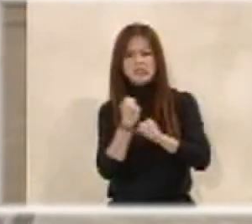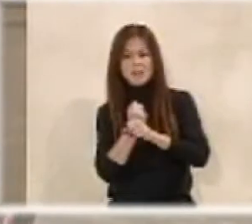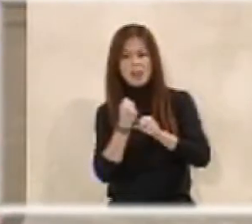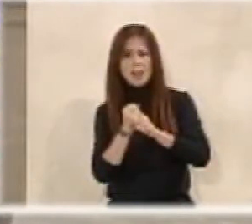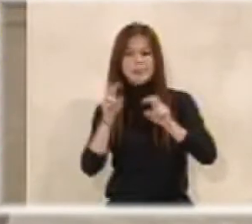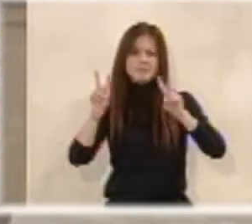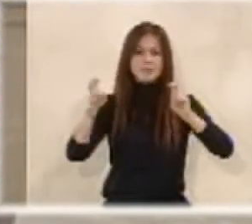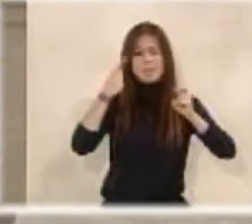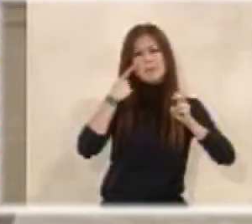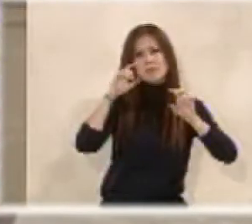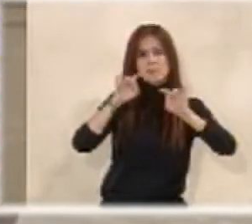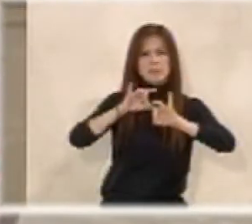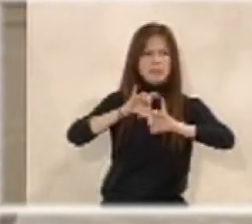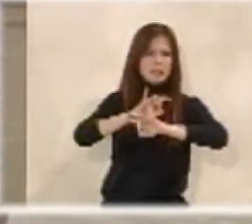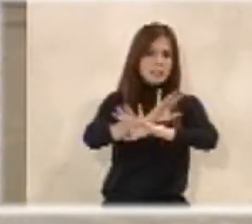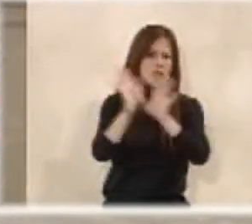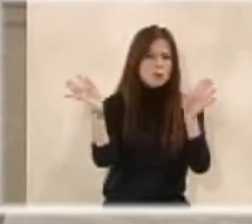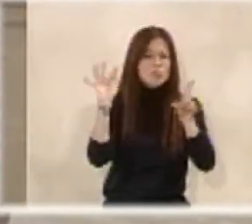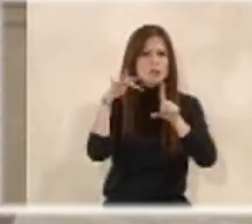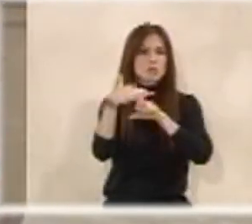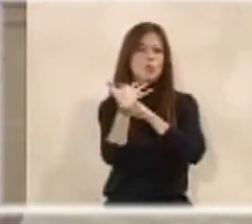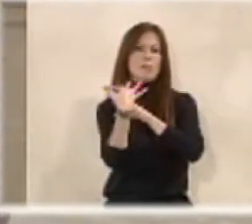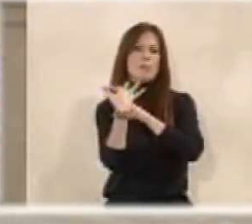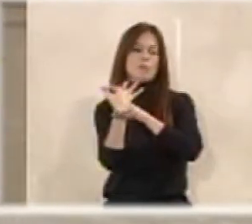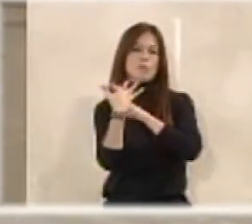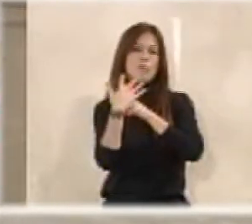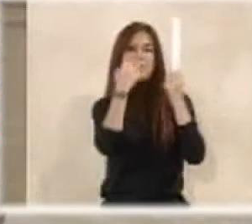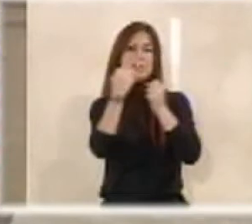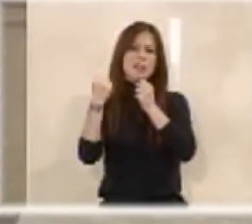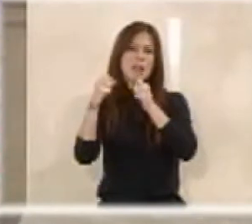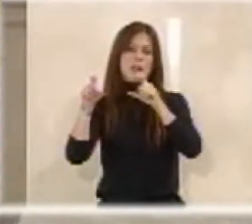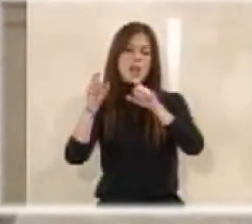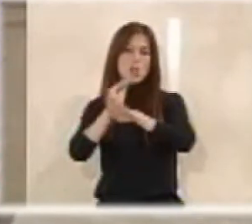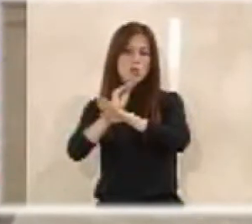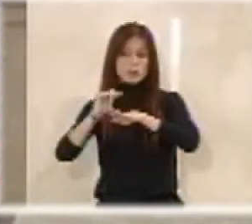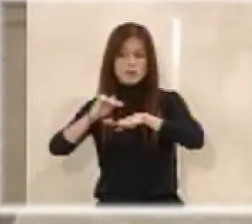a clarificar la situación de la entidad de conservación.